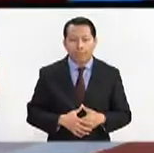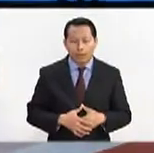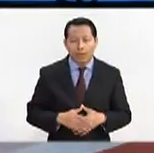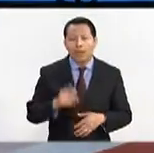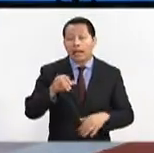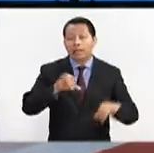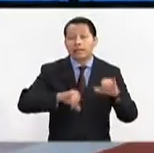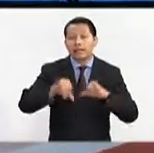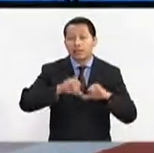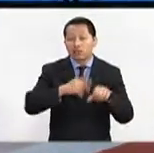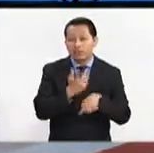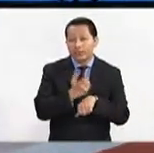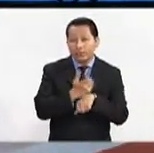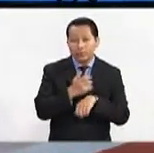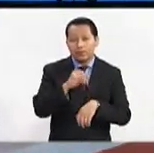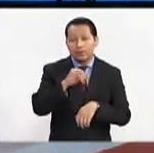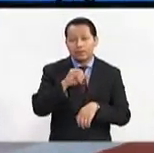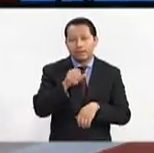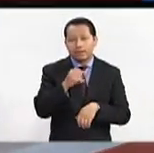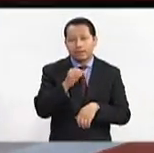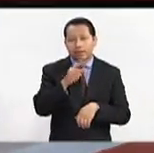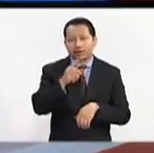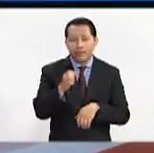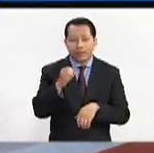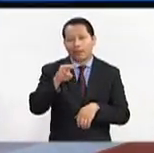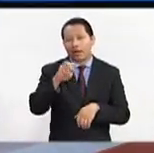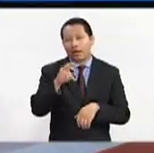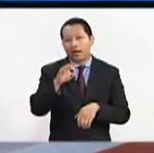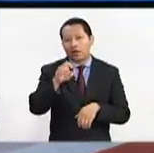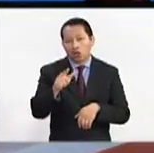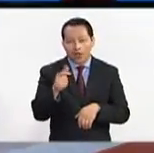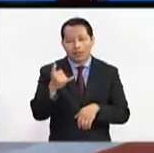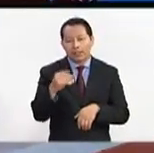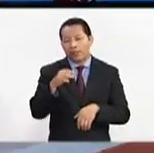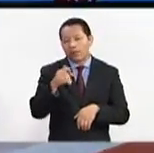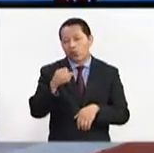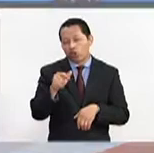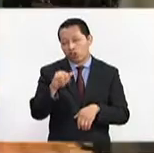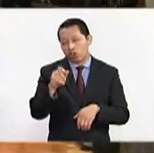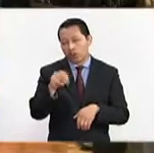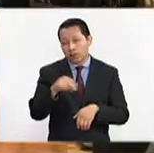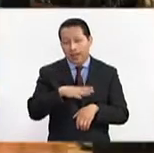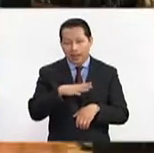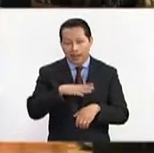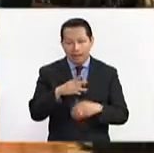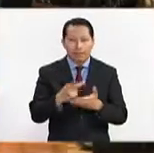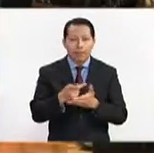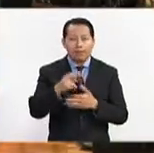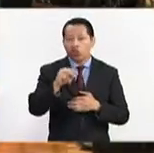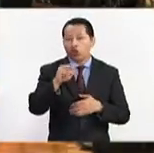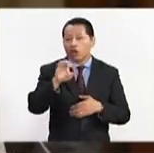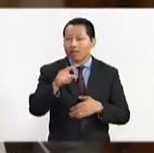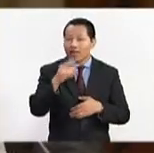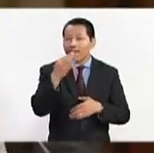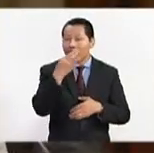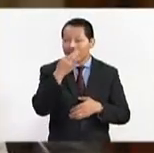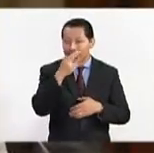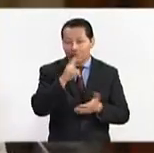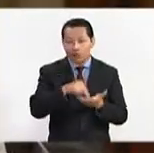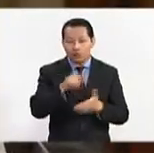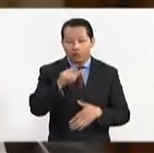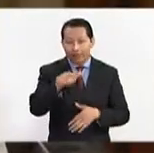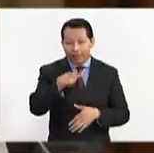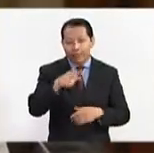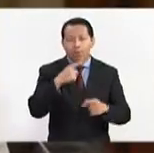Los científicos estadounidenses Jeffrey Hall, Michael Rosbash y Michael Young ganaron el Premio Nobel de Medicina de